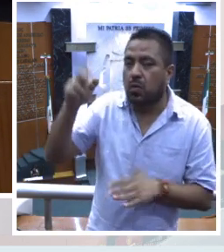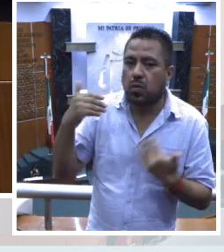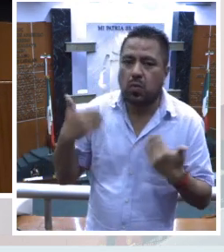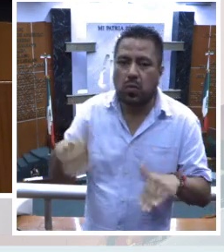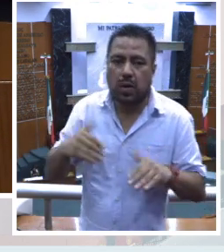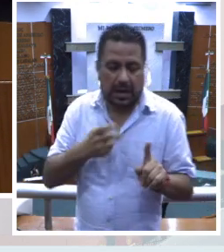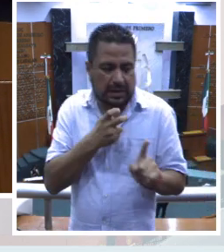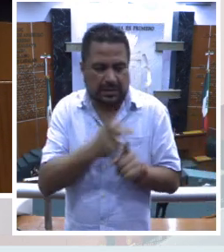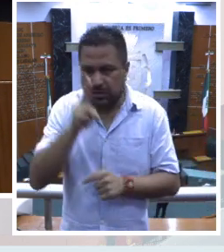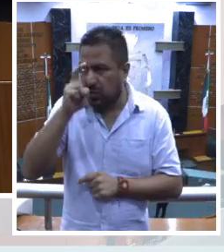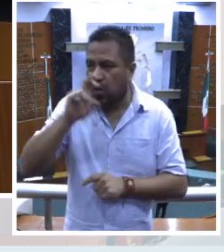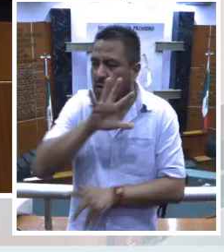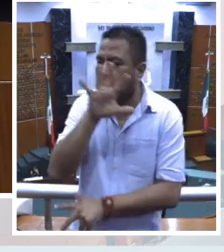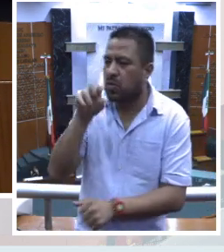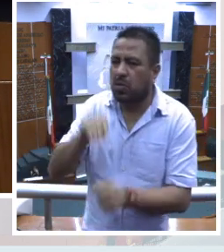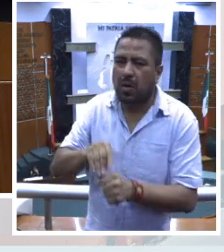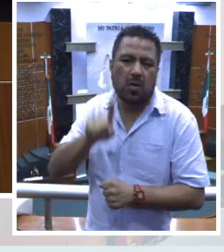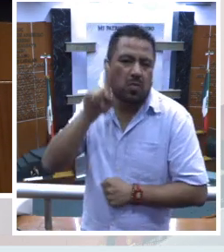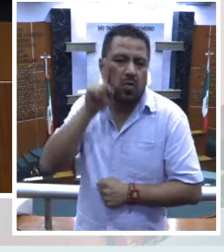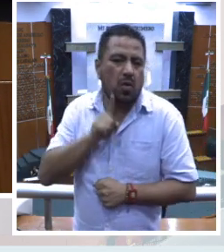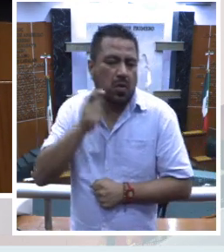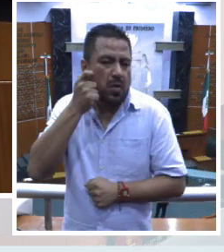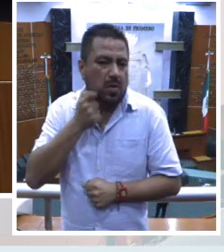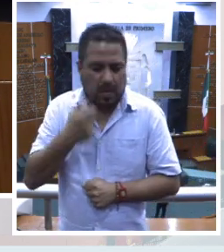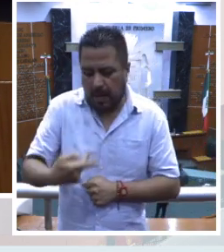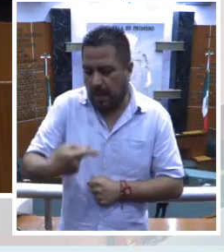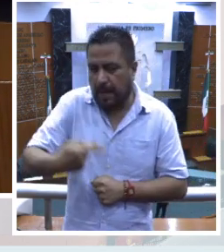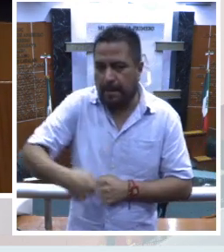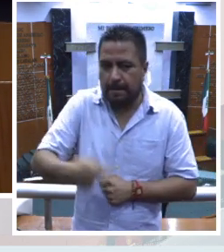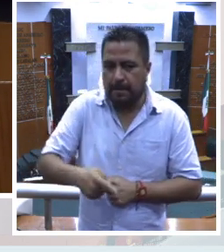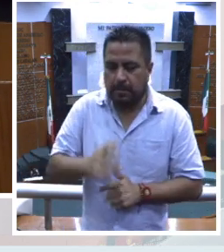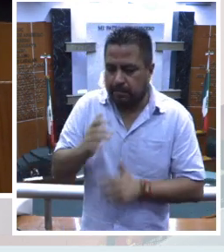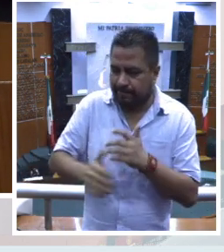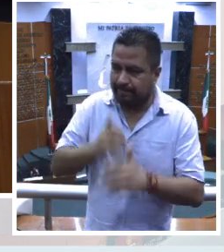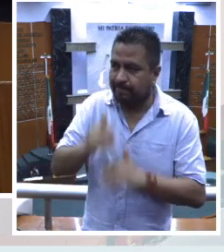es el sueño de todas las mujeres guerrerenses. Es cuanto, presidente.